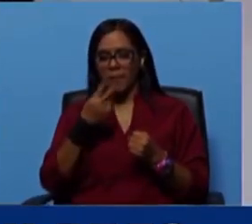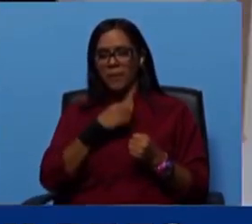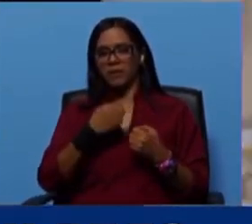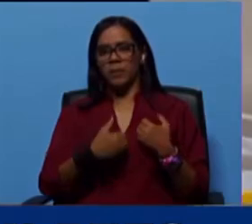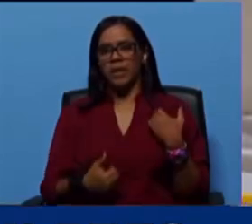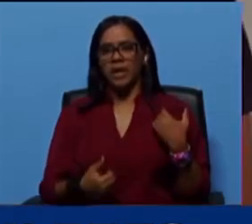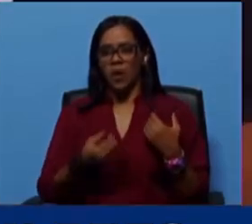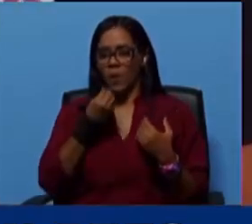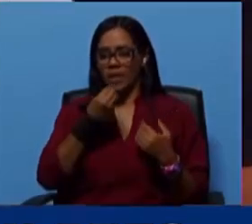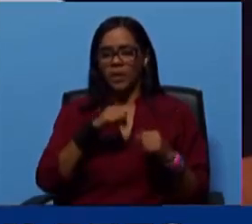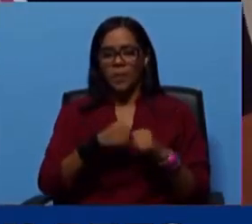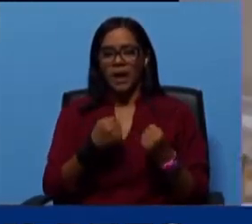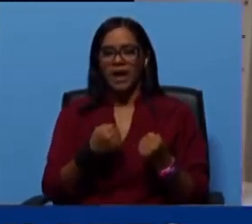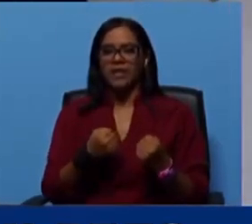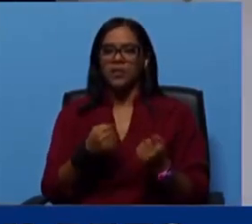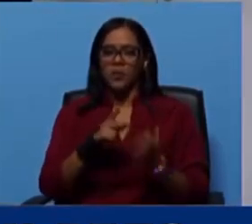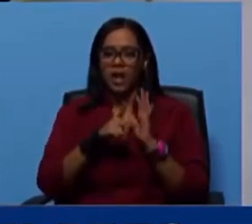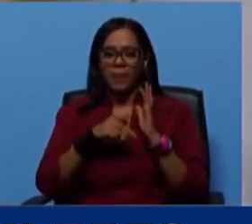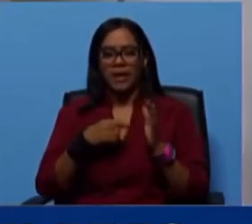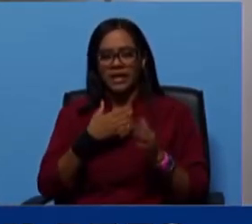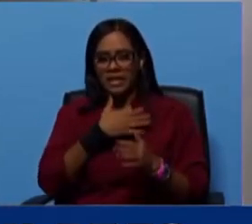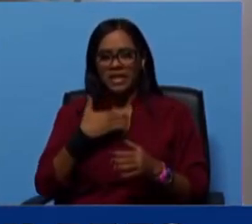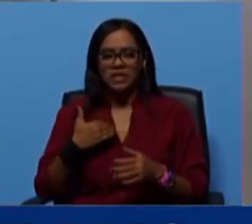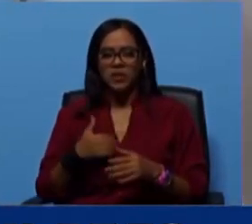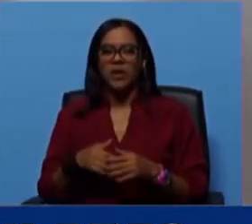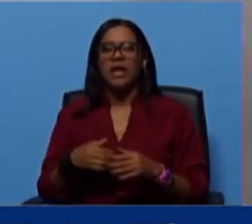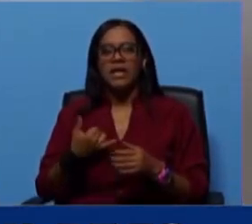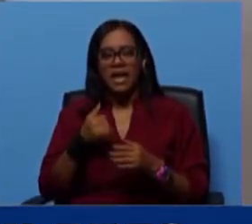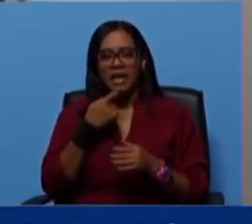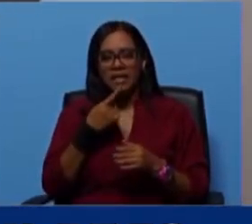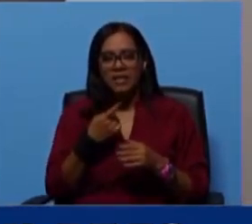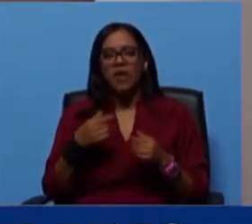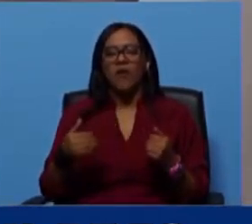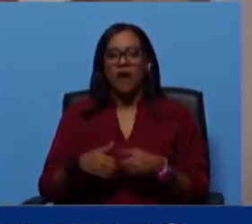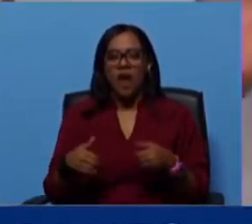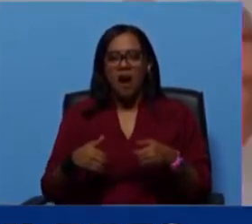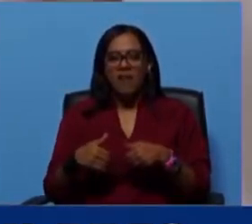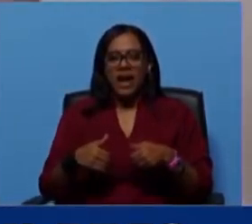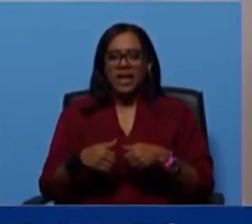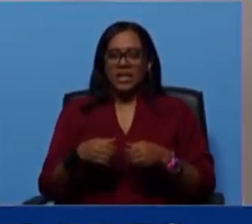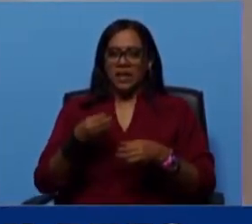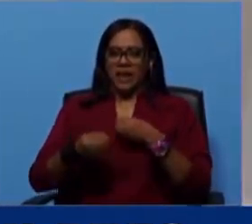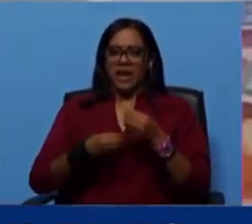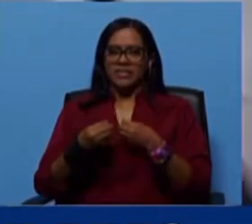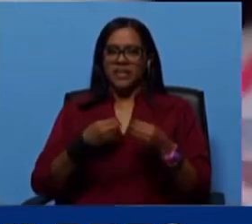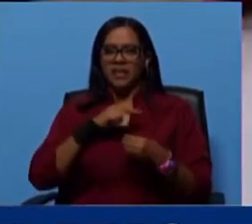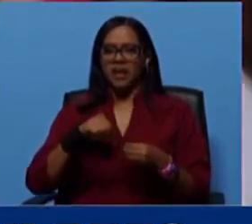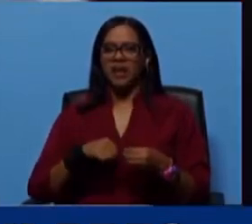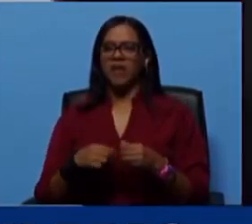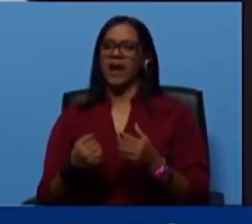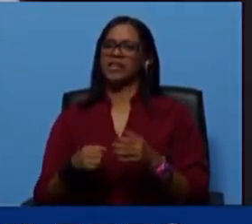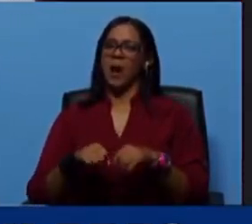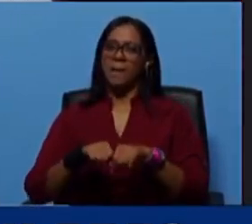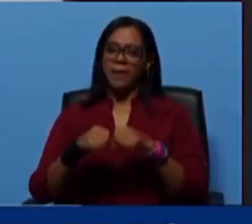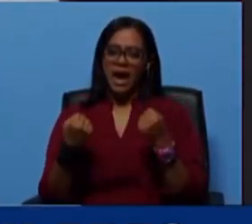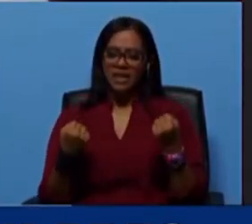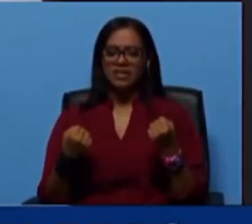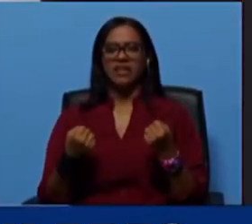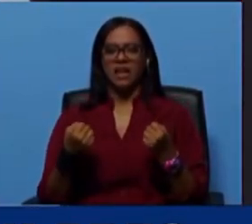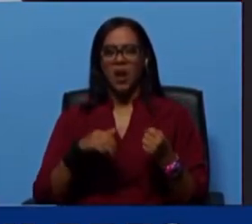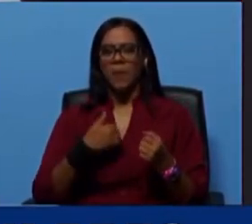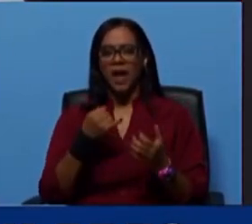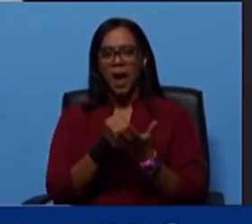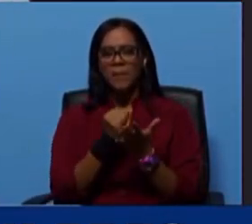comiendo pan en su programa, pues le provocó. Y además que hay que resaltar que es un esfuerzo que vienen haciendo nuestras panaderas, nuestros panaderos, un pan que él lo puede